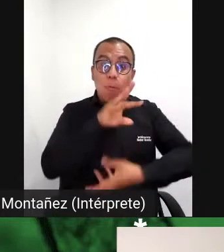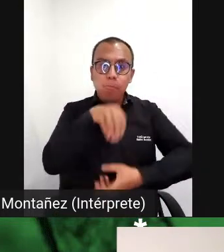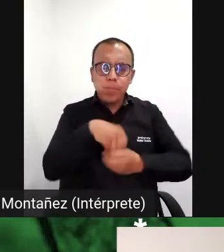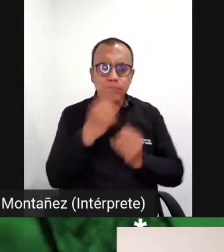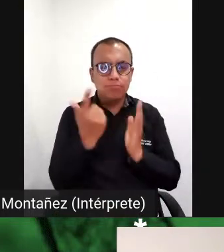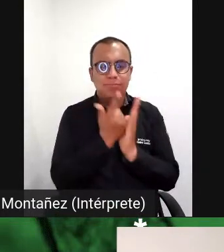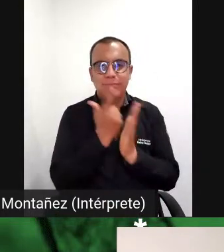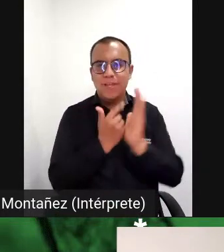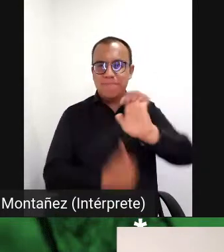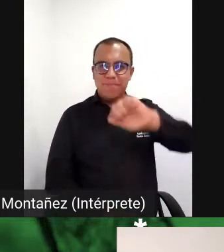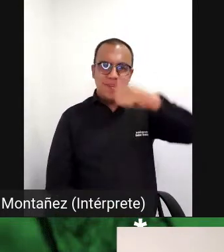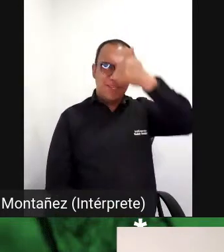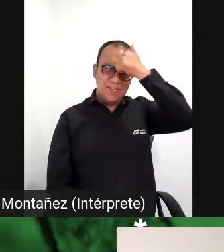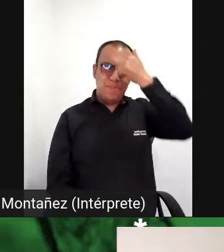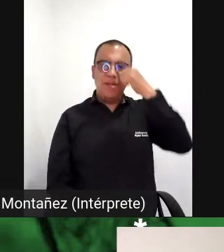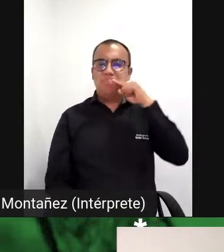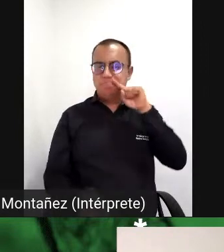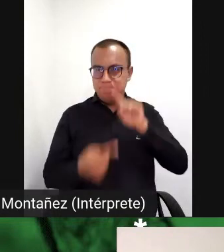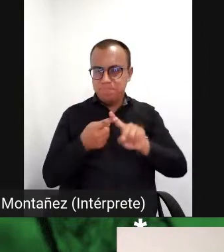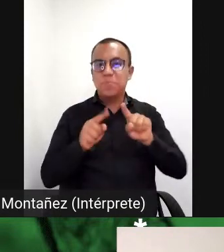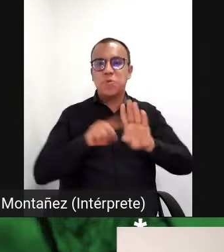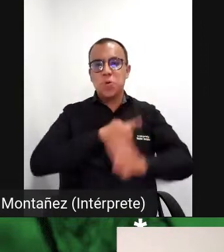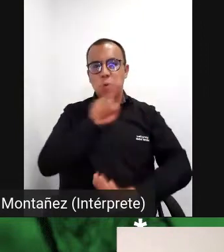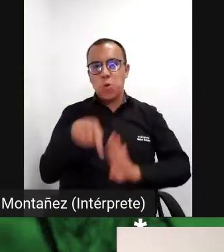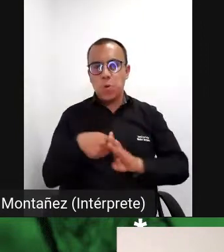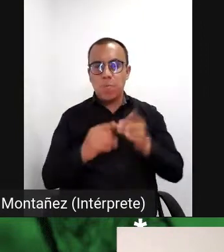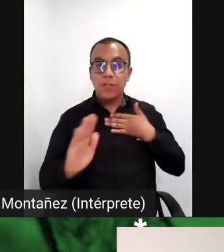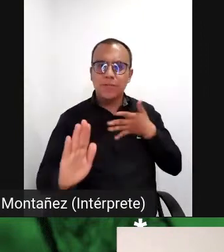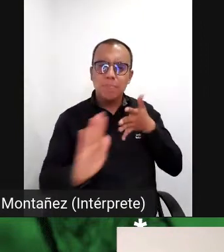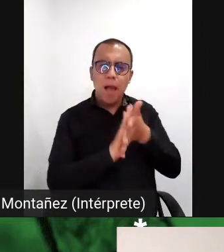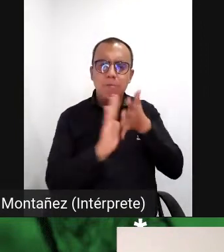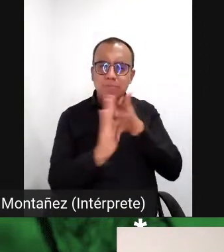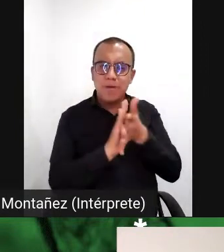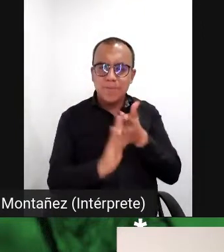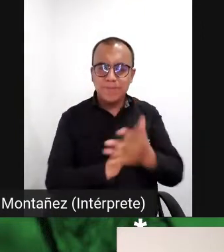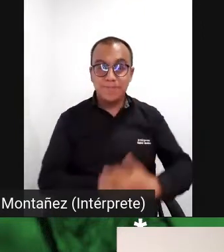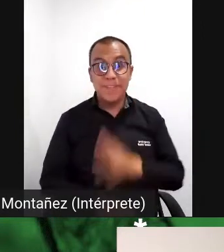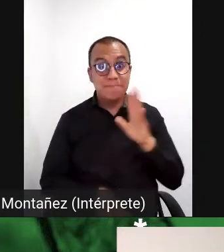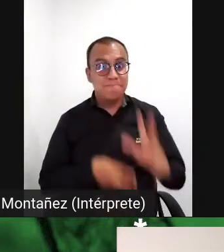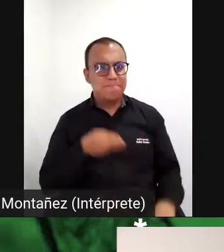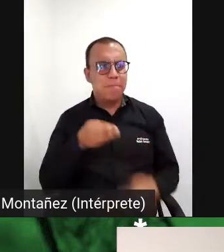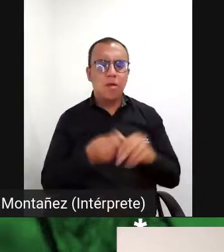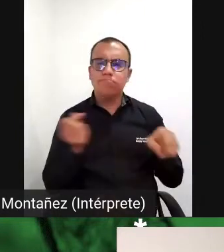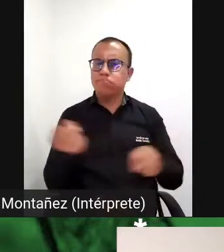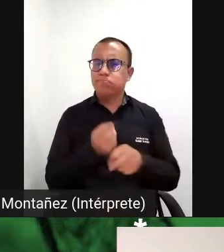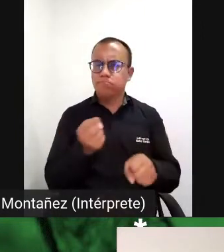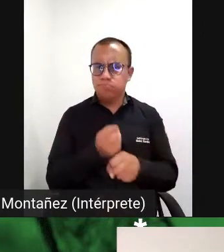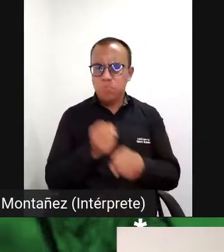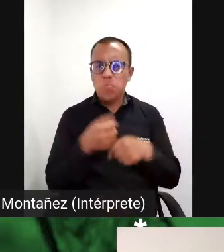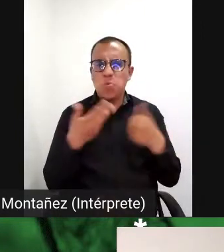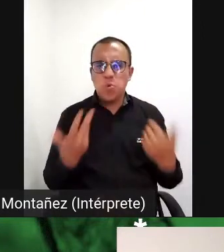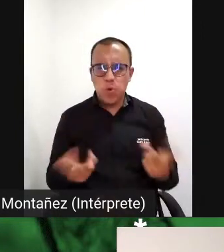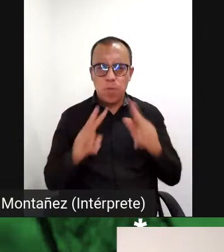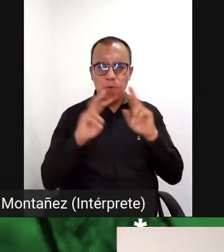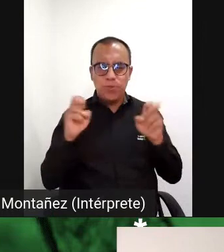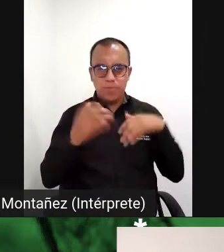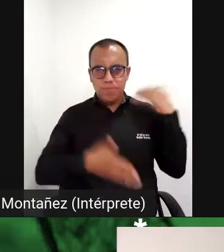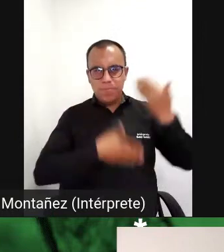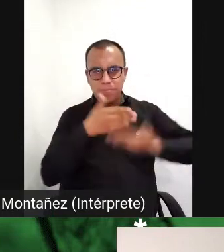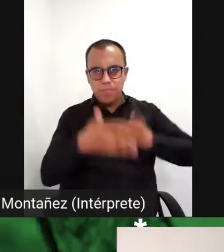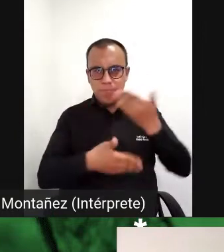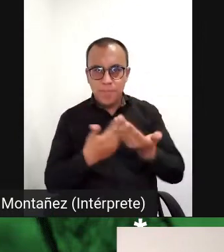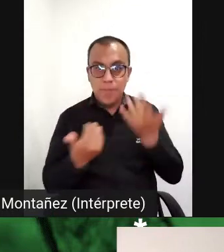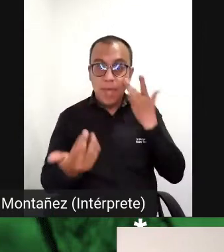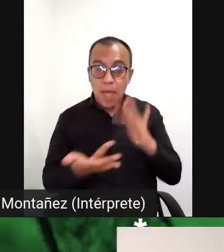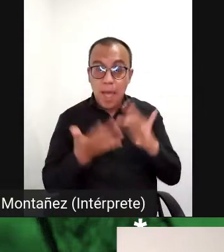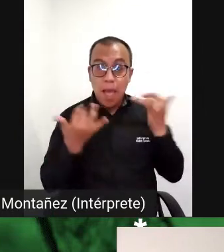elemento fundamental para contar esta historia. También trabajamos con Camila Perry, diseñadora gráfica de